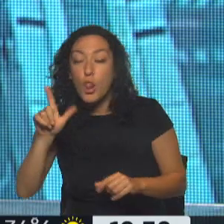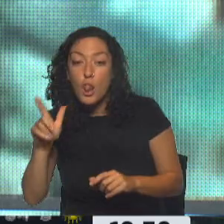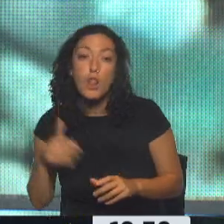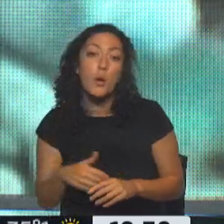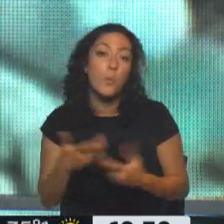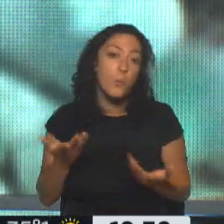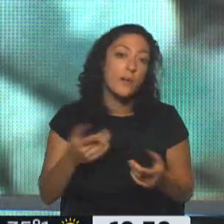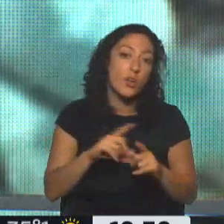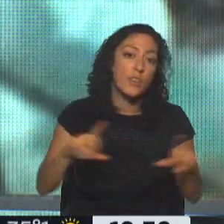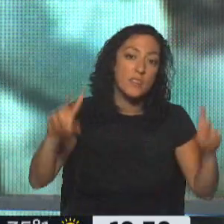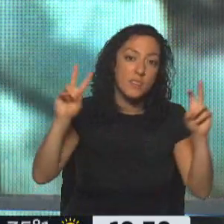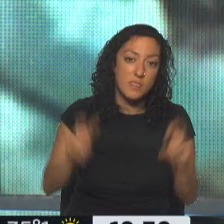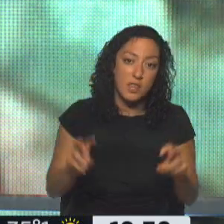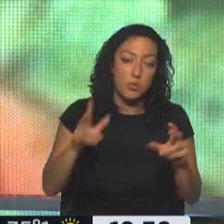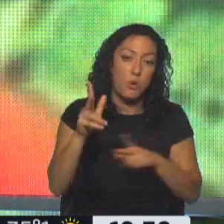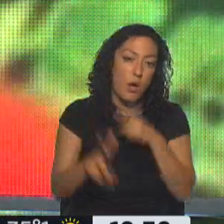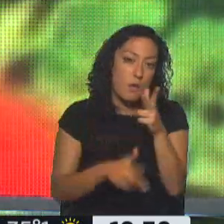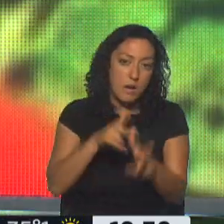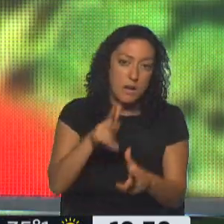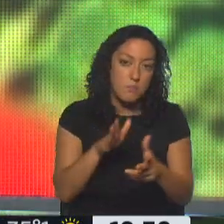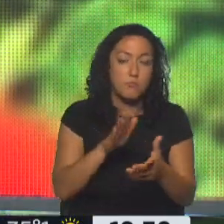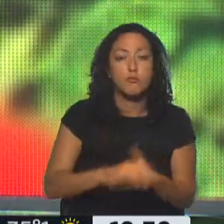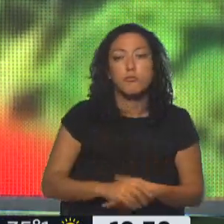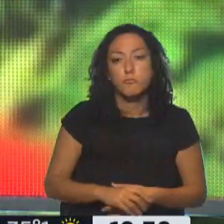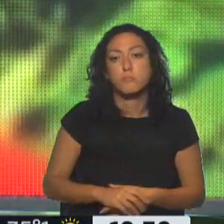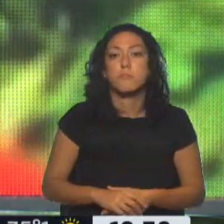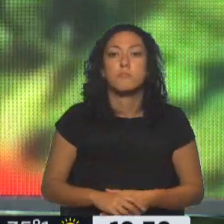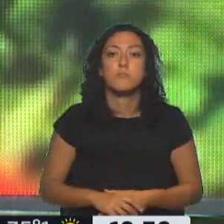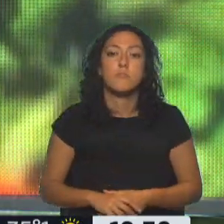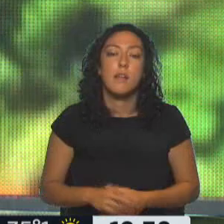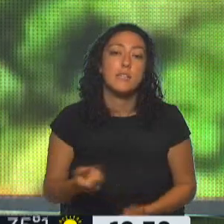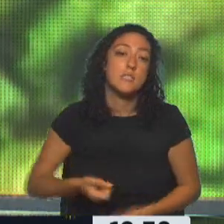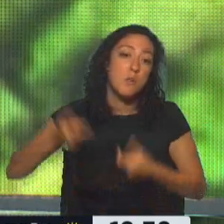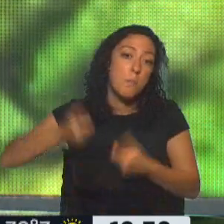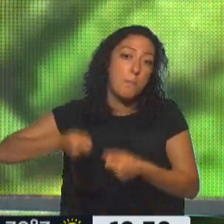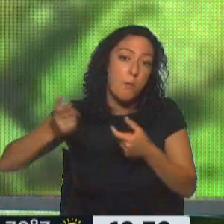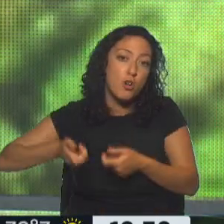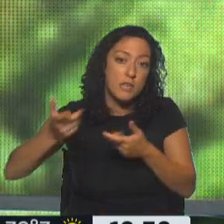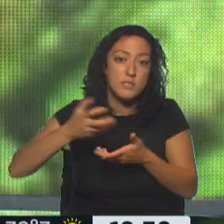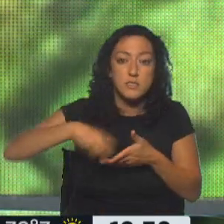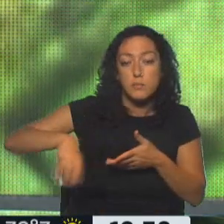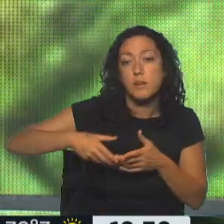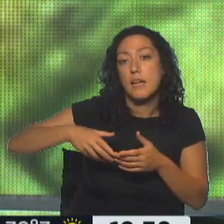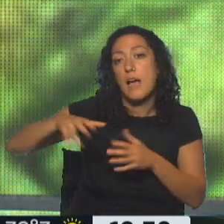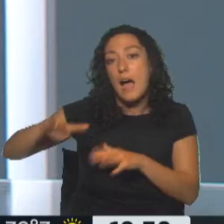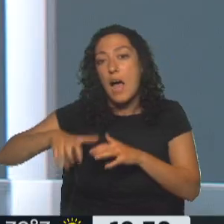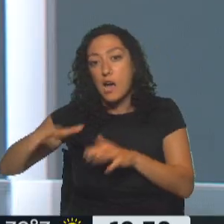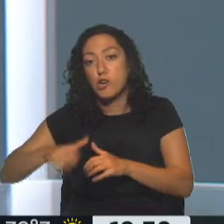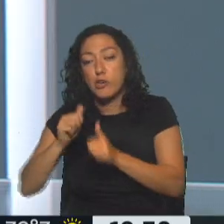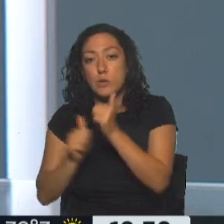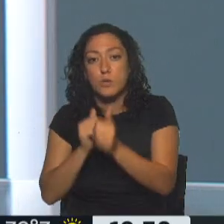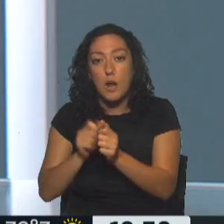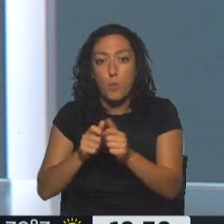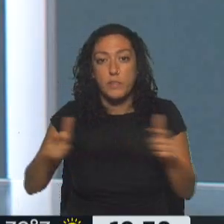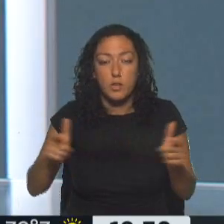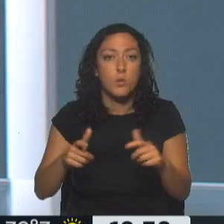arrancar con el título porque el título es que aumentaron las exportaciones del sector agroindustrial aumentaron